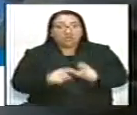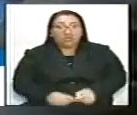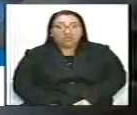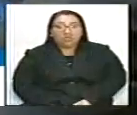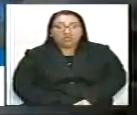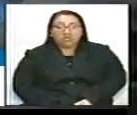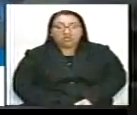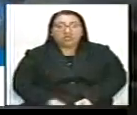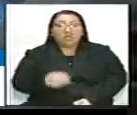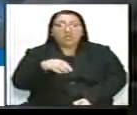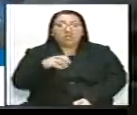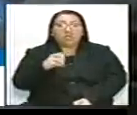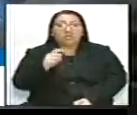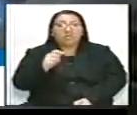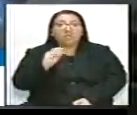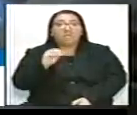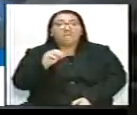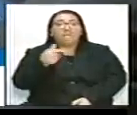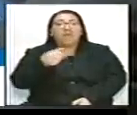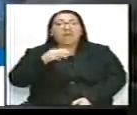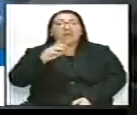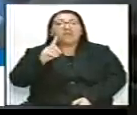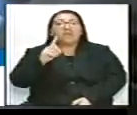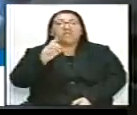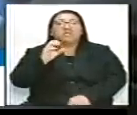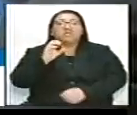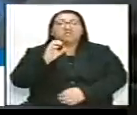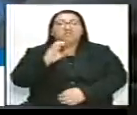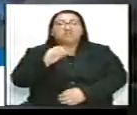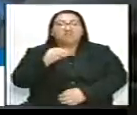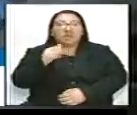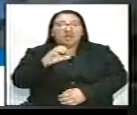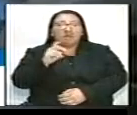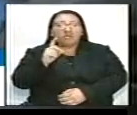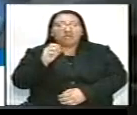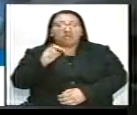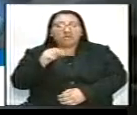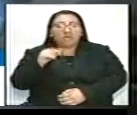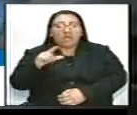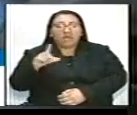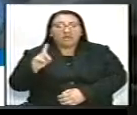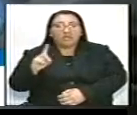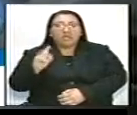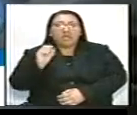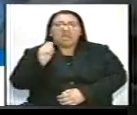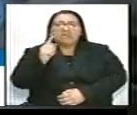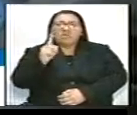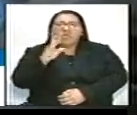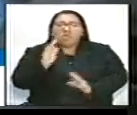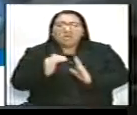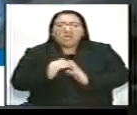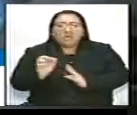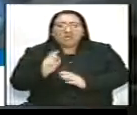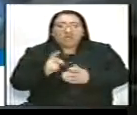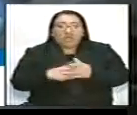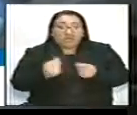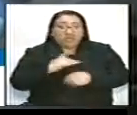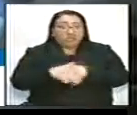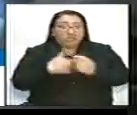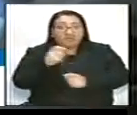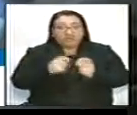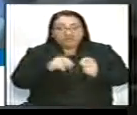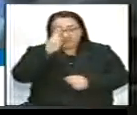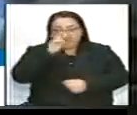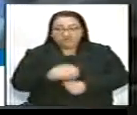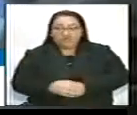Mott MacDonald para que les diga qué hacer con ese proyecto. Va casi $1 millón, presidente, que el Poder Ejecutivo, con dinero de todos los